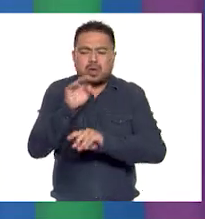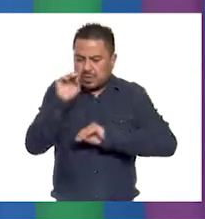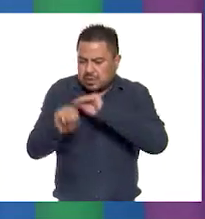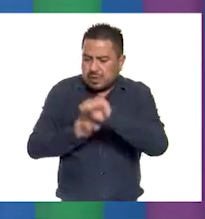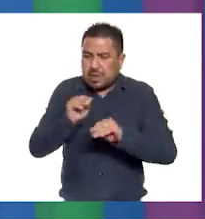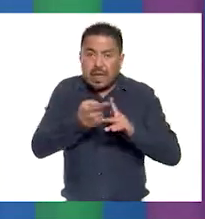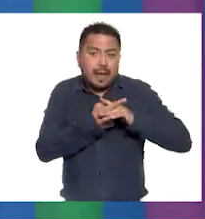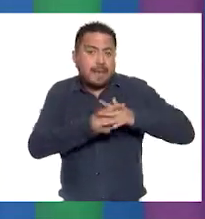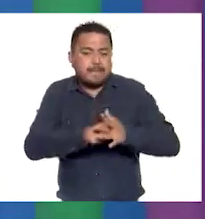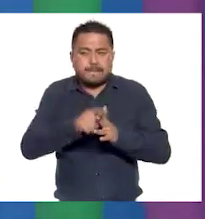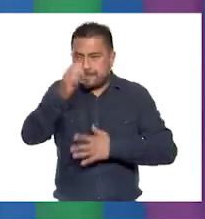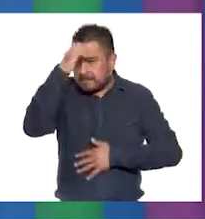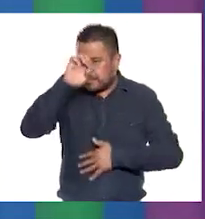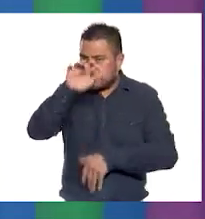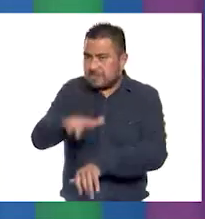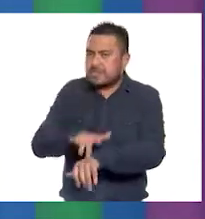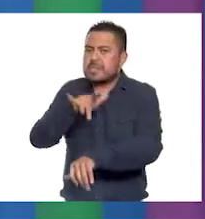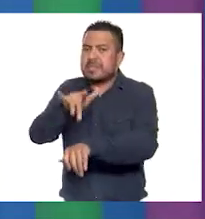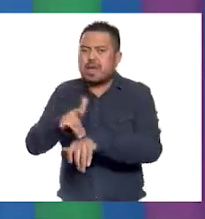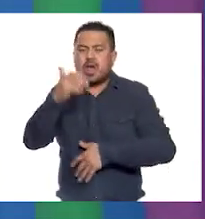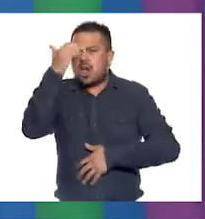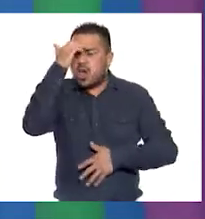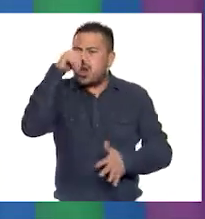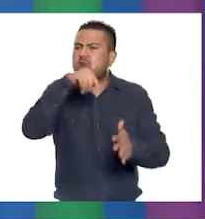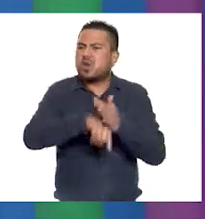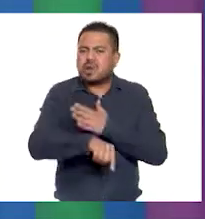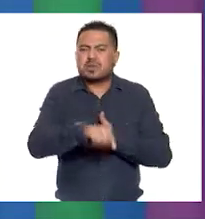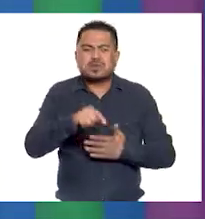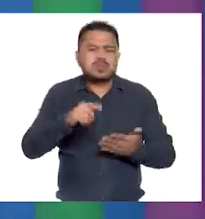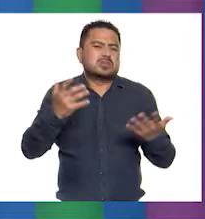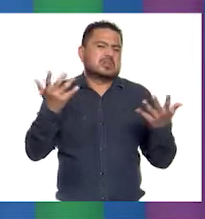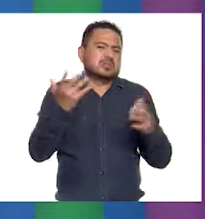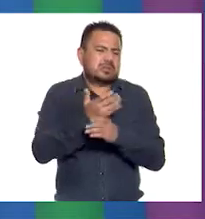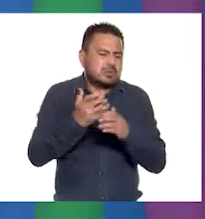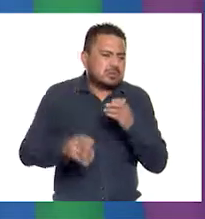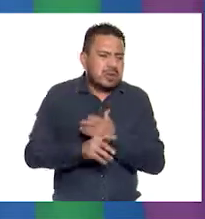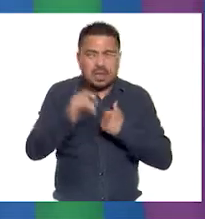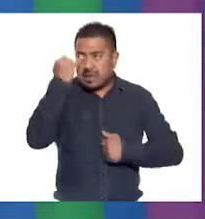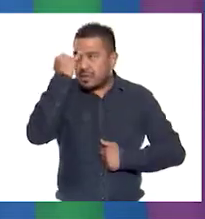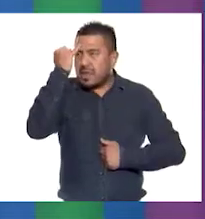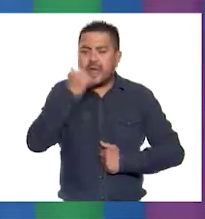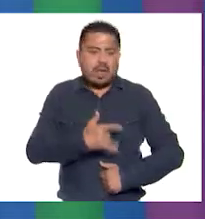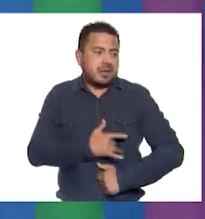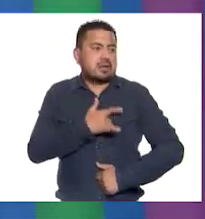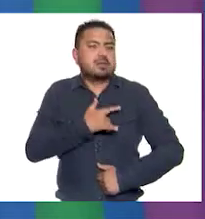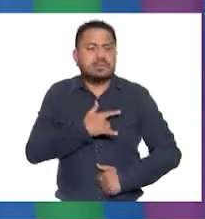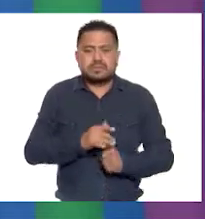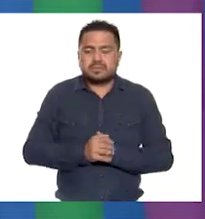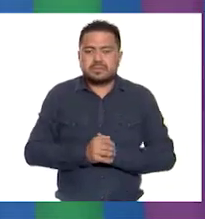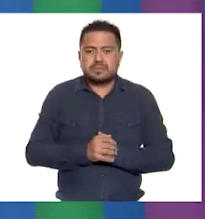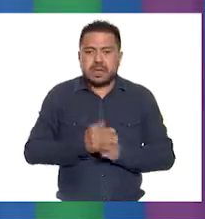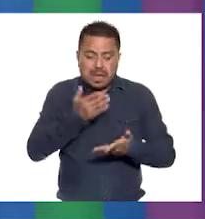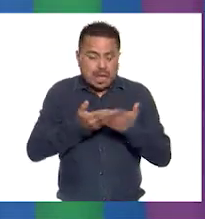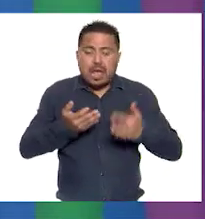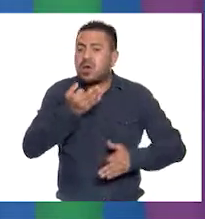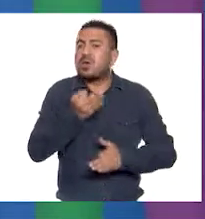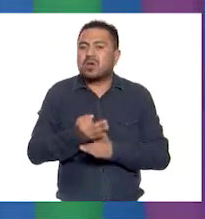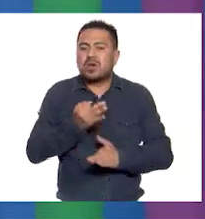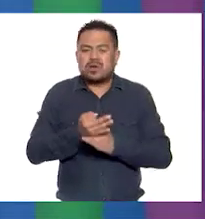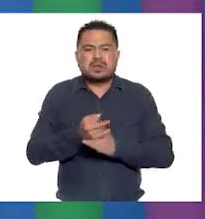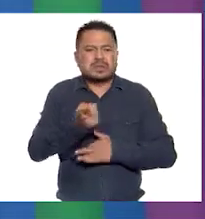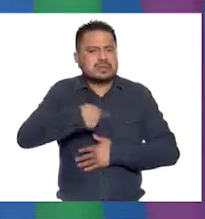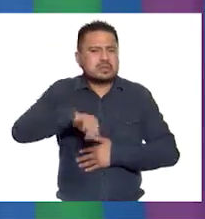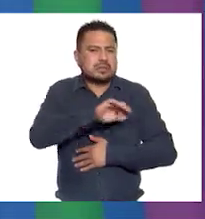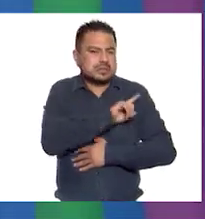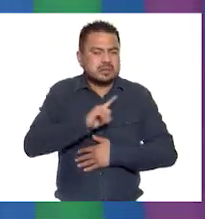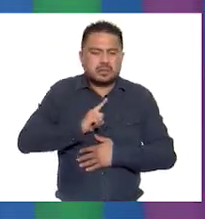construirse a partir de experiencias, conocimientos, hechos, ideas o creencias. En esta ocasión,